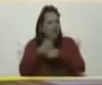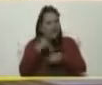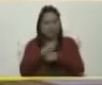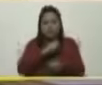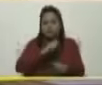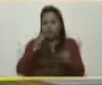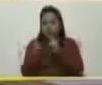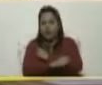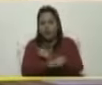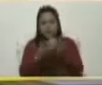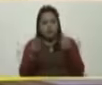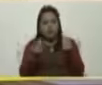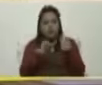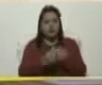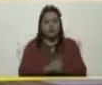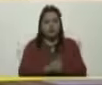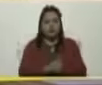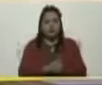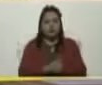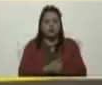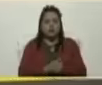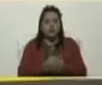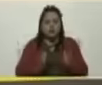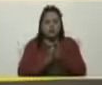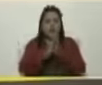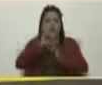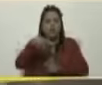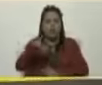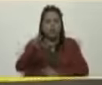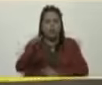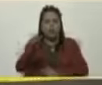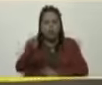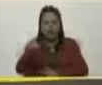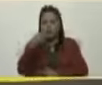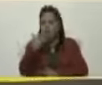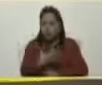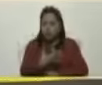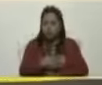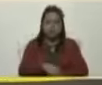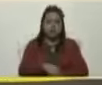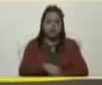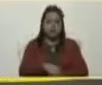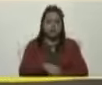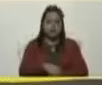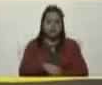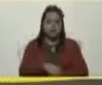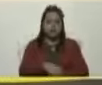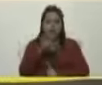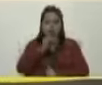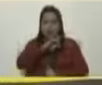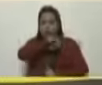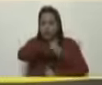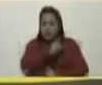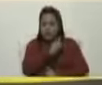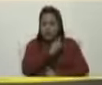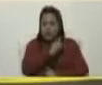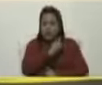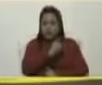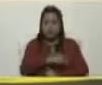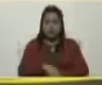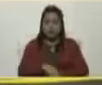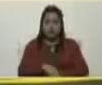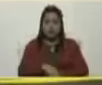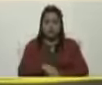por cambiar el San Juan. Queremos el San Juan bonito porque tenemos allí nuestra gran universidad Rómulo